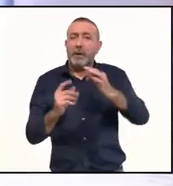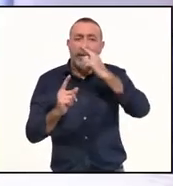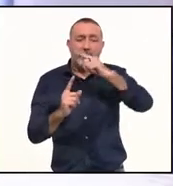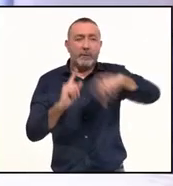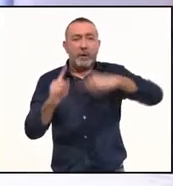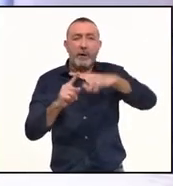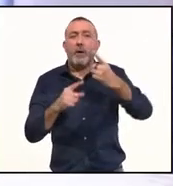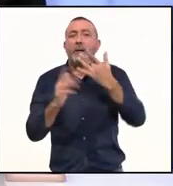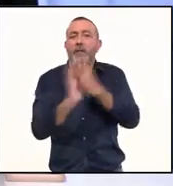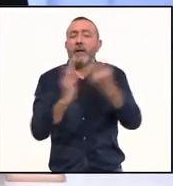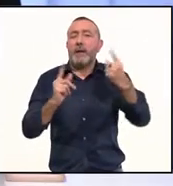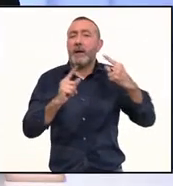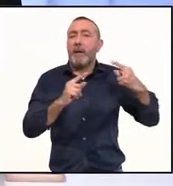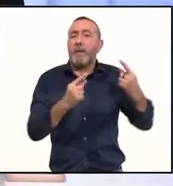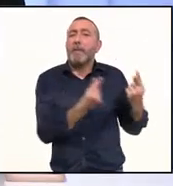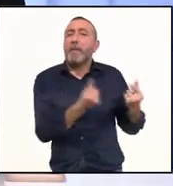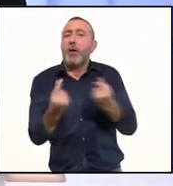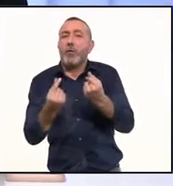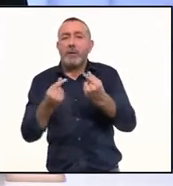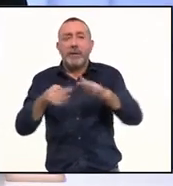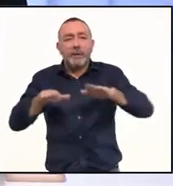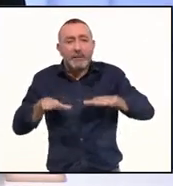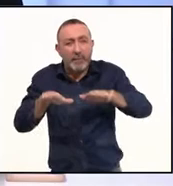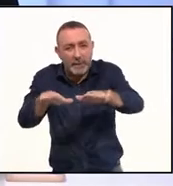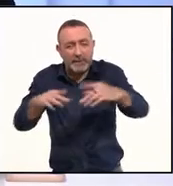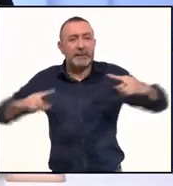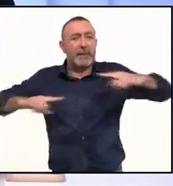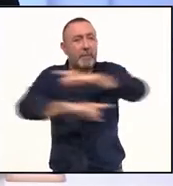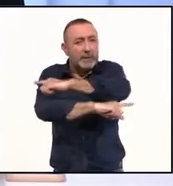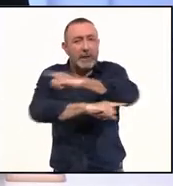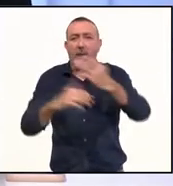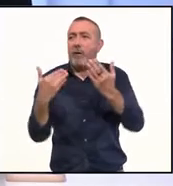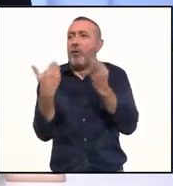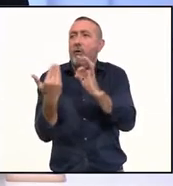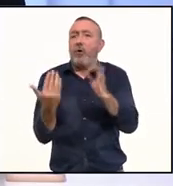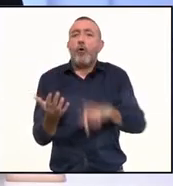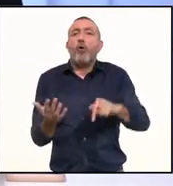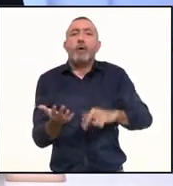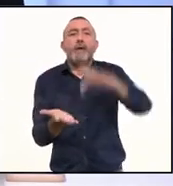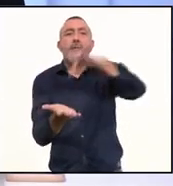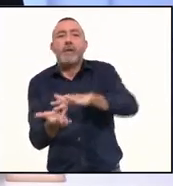de valores transversales educativos pues a mí mi niño me dice hoy el día de hoy es el día de la niña